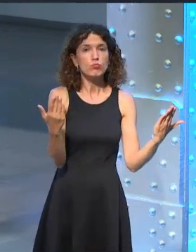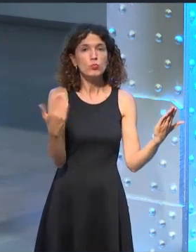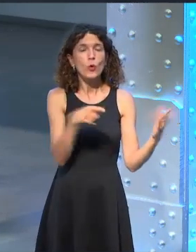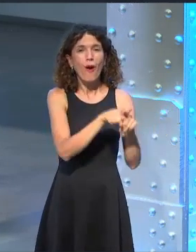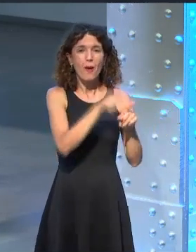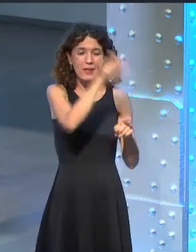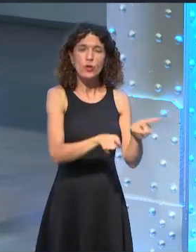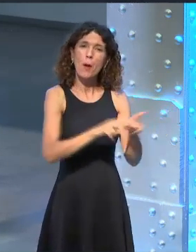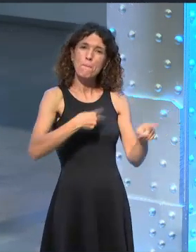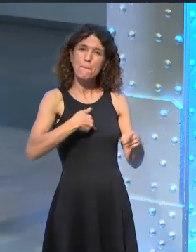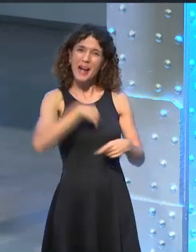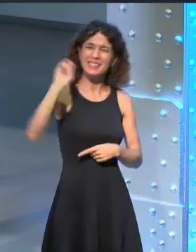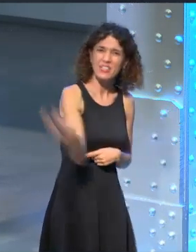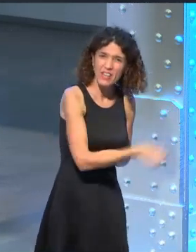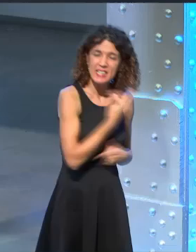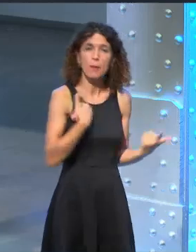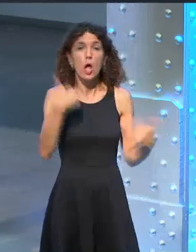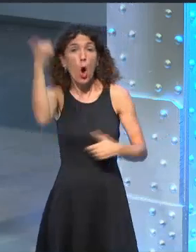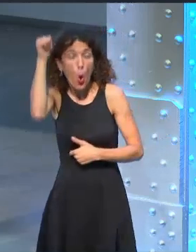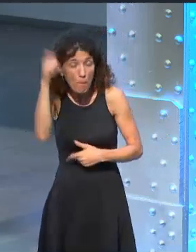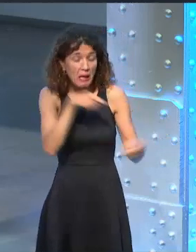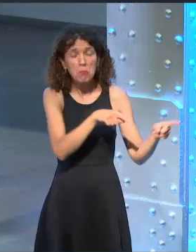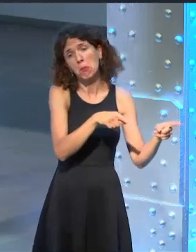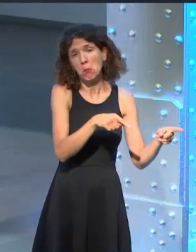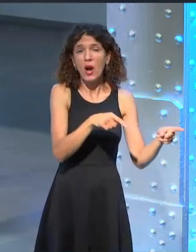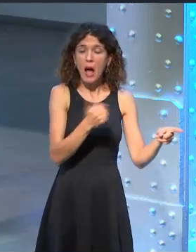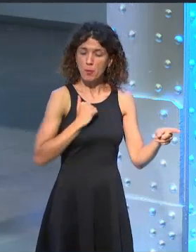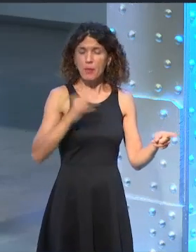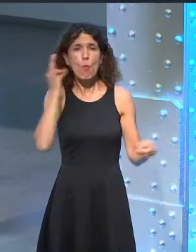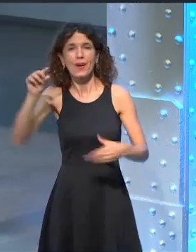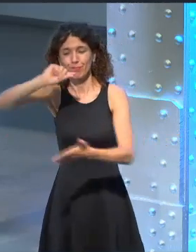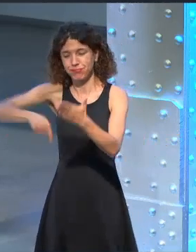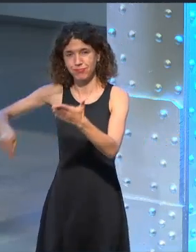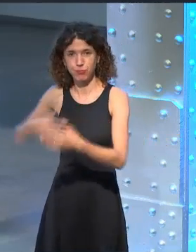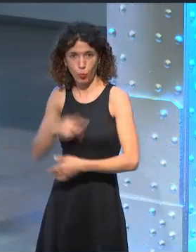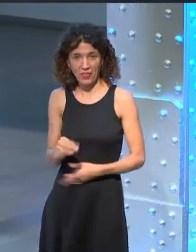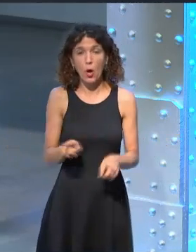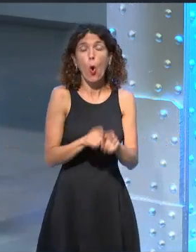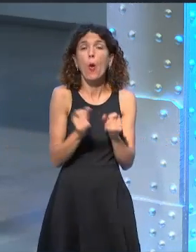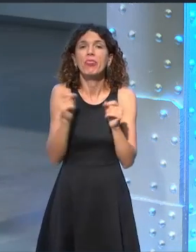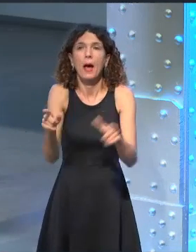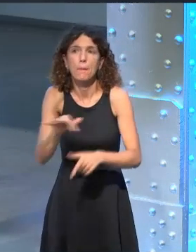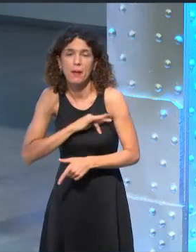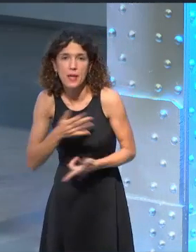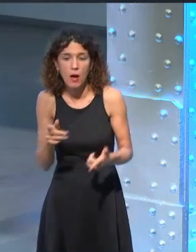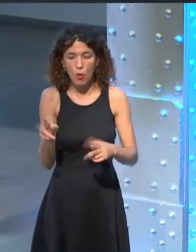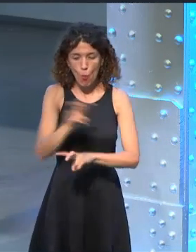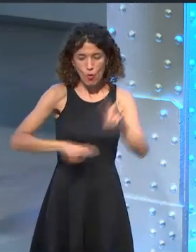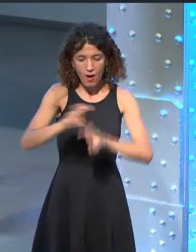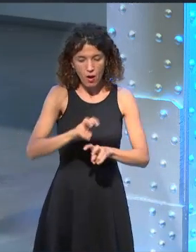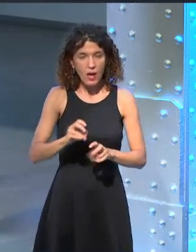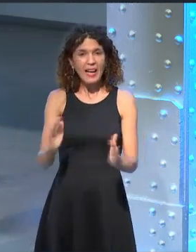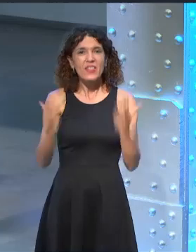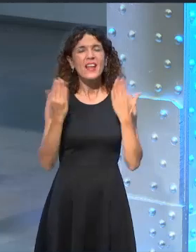más diverso. Oye, pues si tenemos de muchos hombres, pues vamos a contratar mujeres, ¿no? Vamos a premiar y buscar el candidato